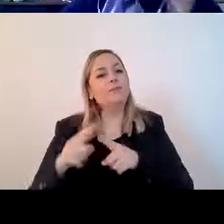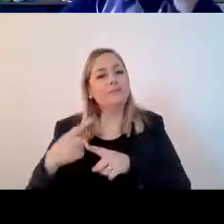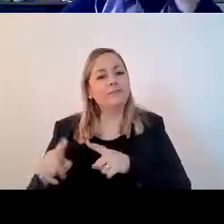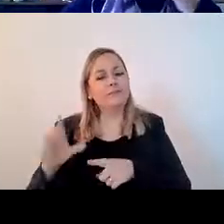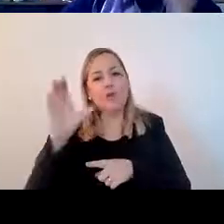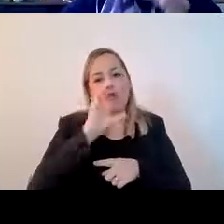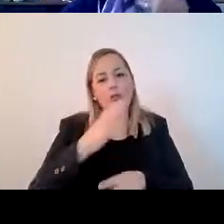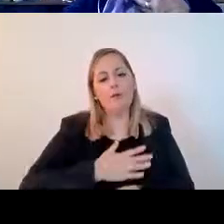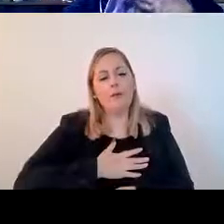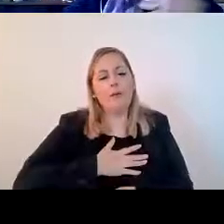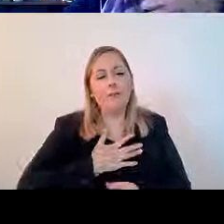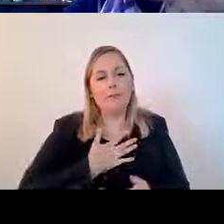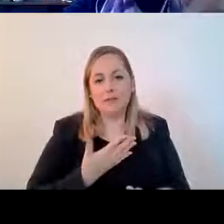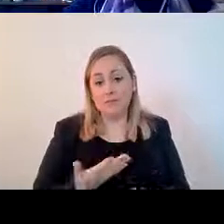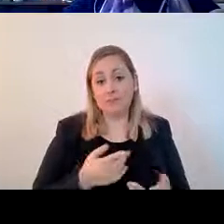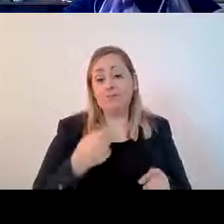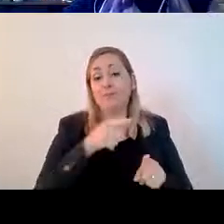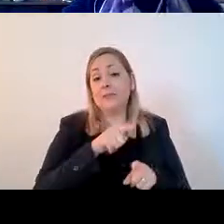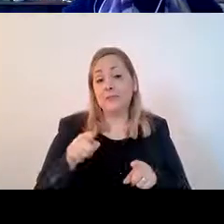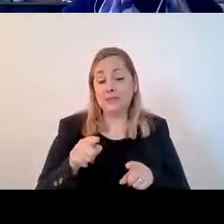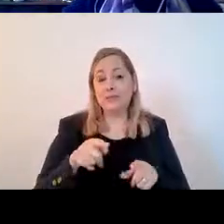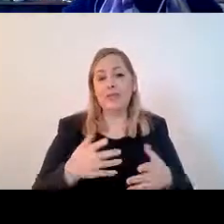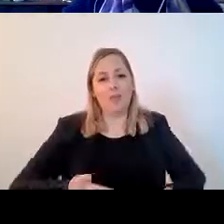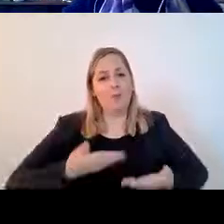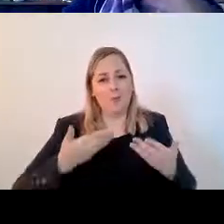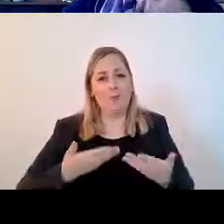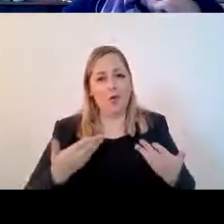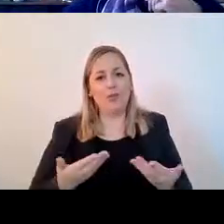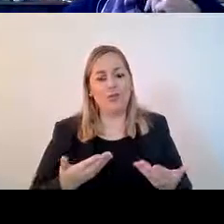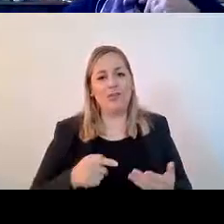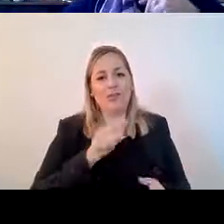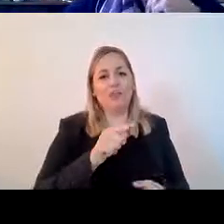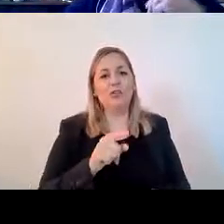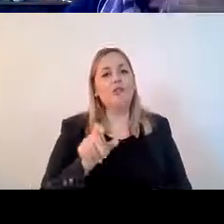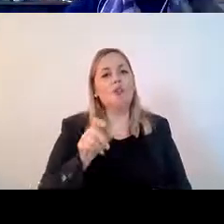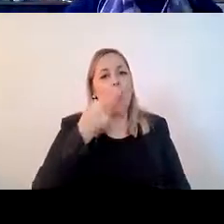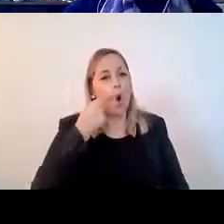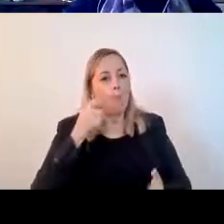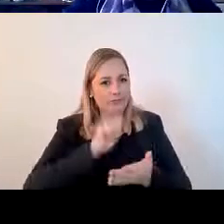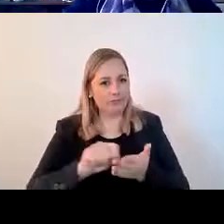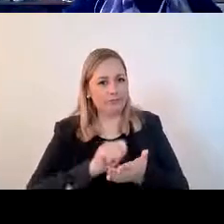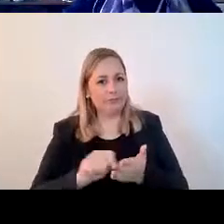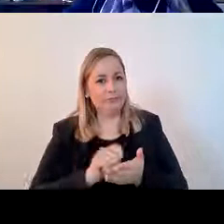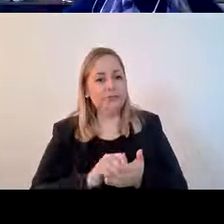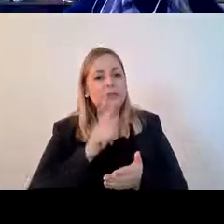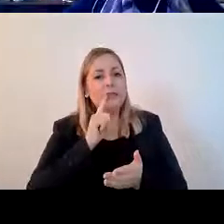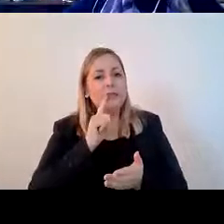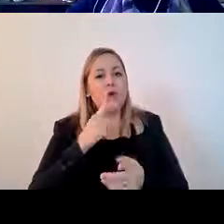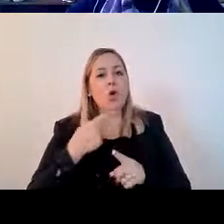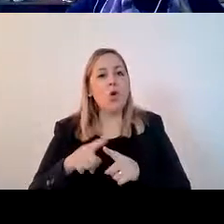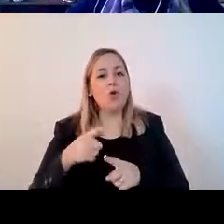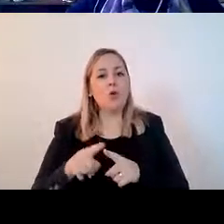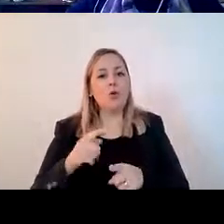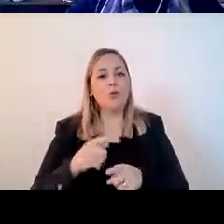de placer. Esas son las motivaciones según este autor. Por otra parte, Kendall habría descrito